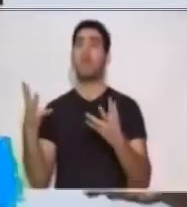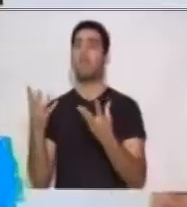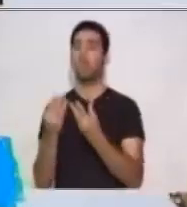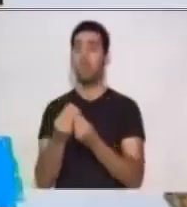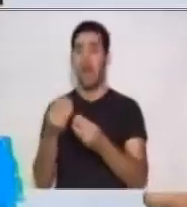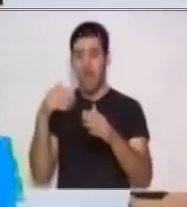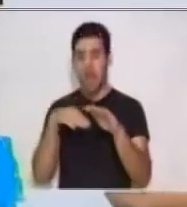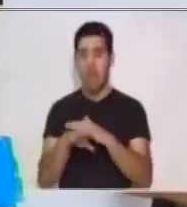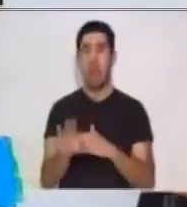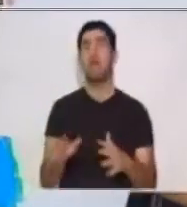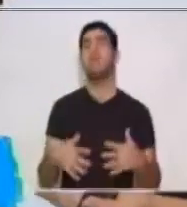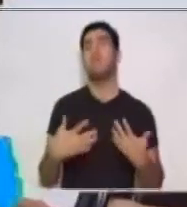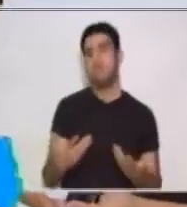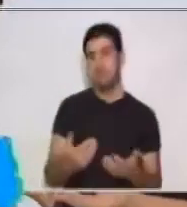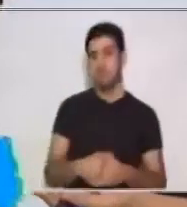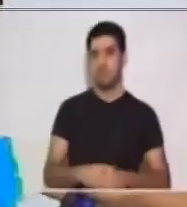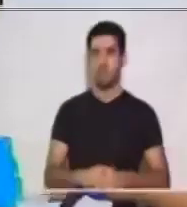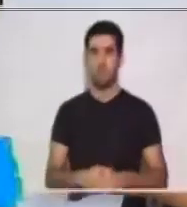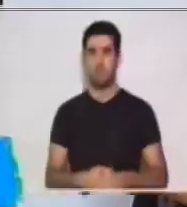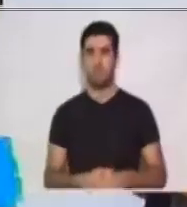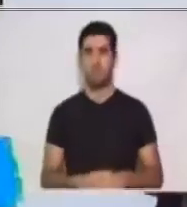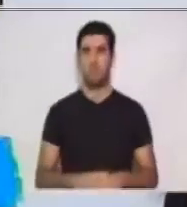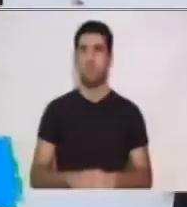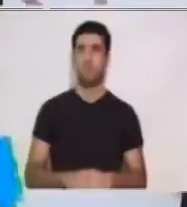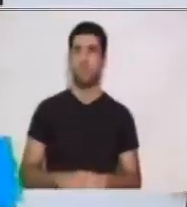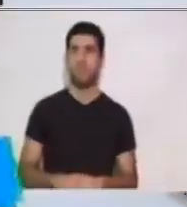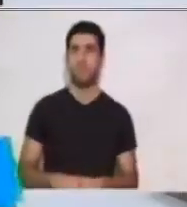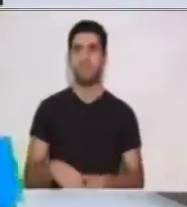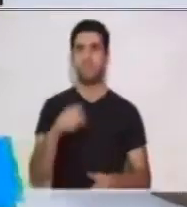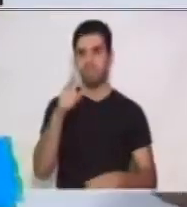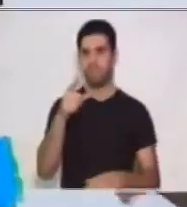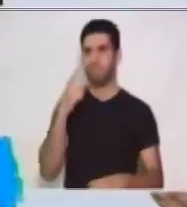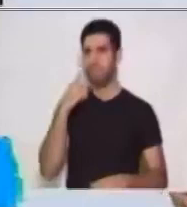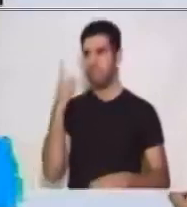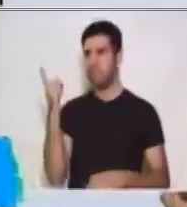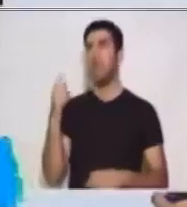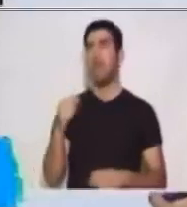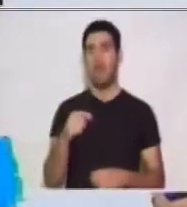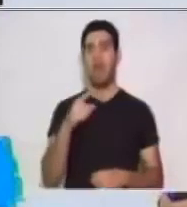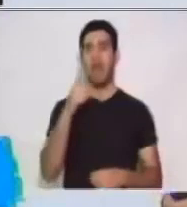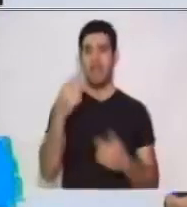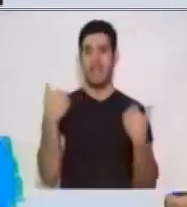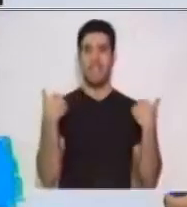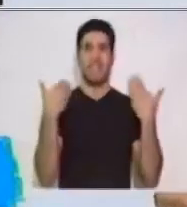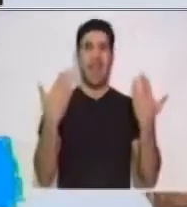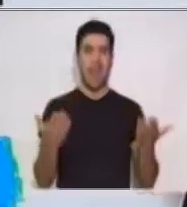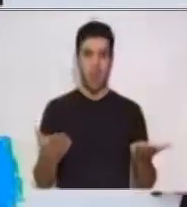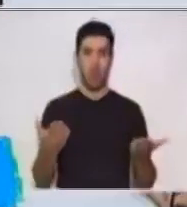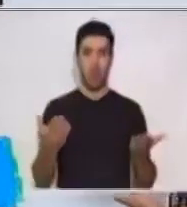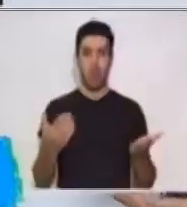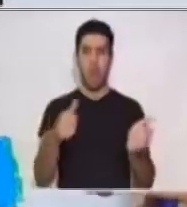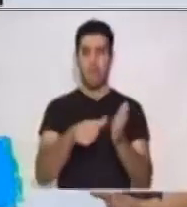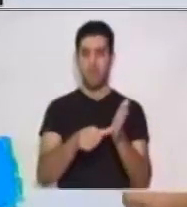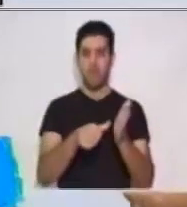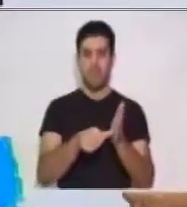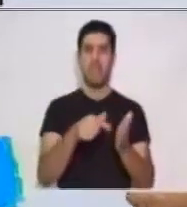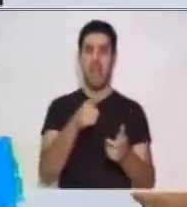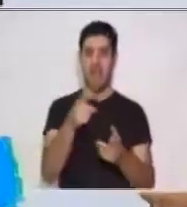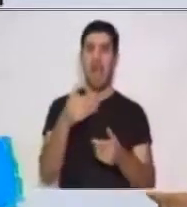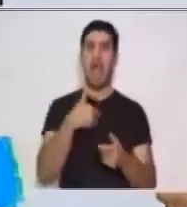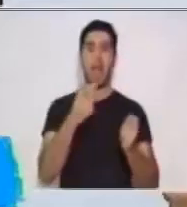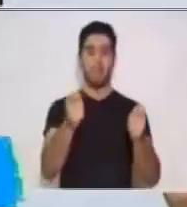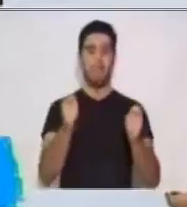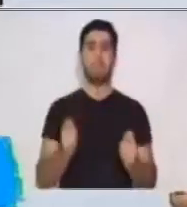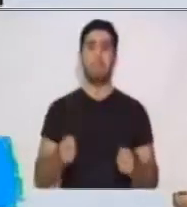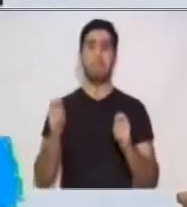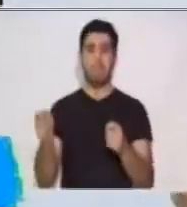¿verdad? Vemos en el problema que en el salón municipal hubo un concierto de marimba y se